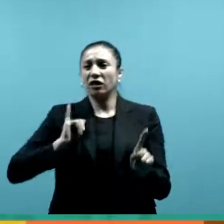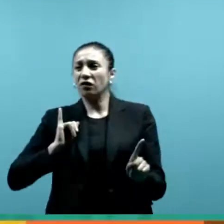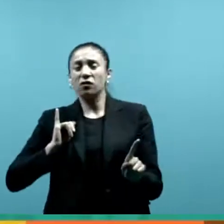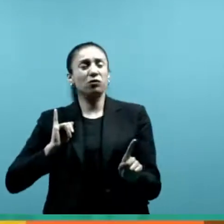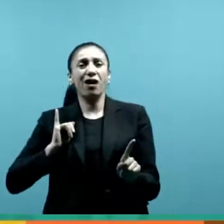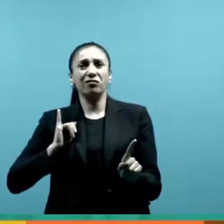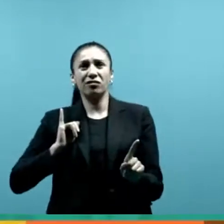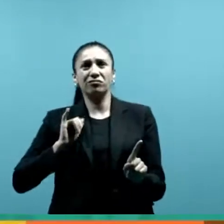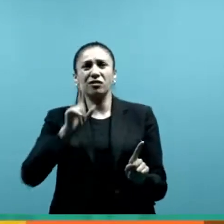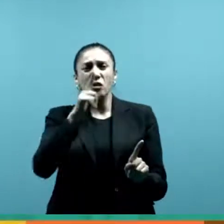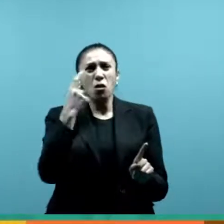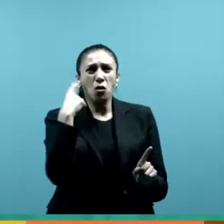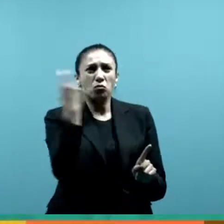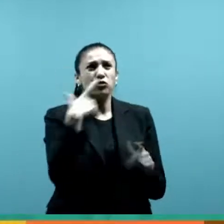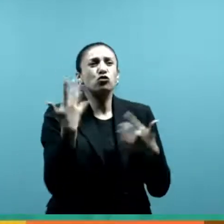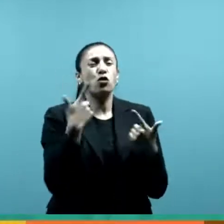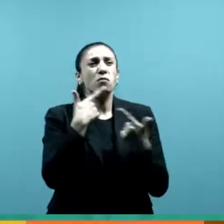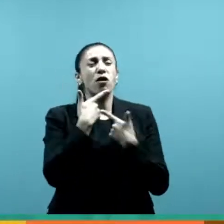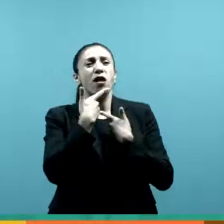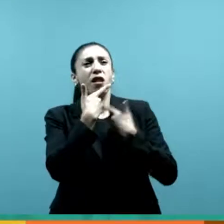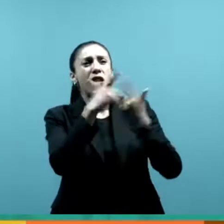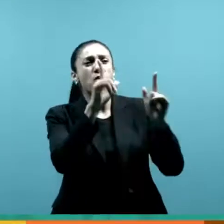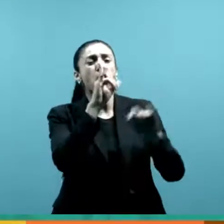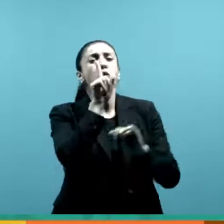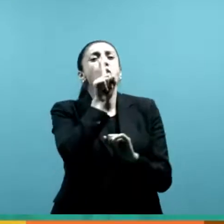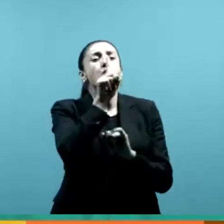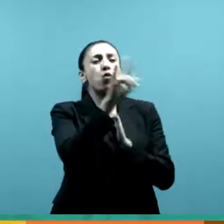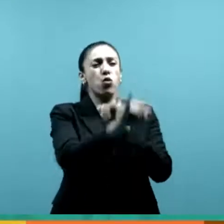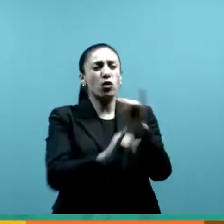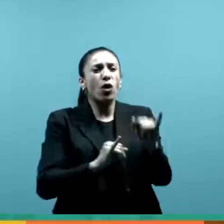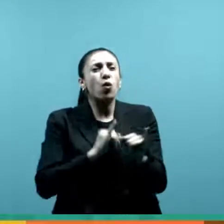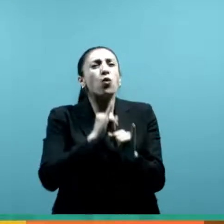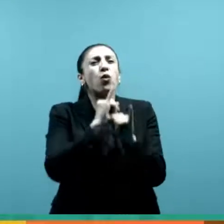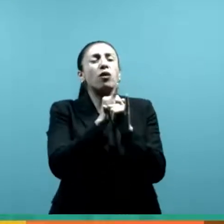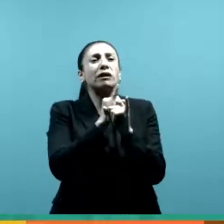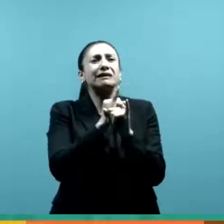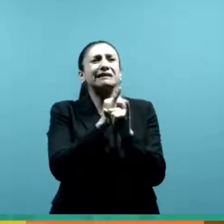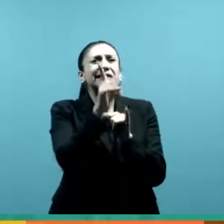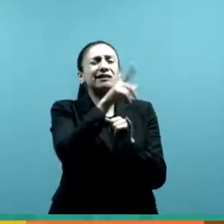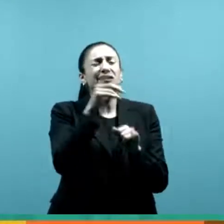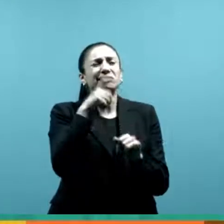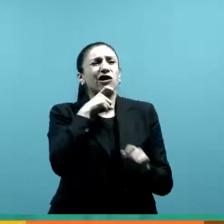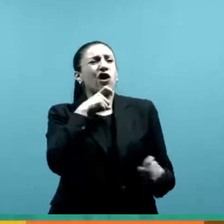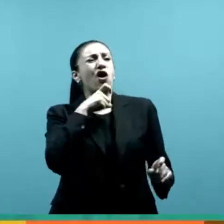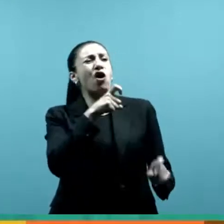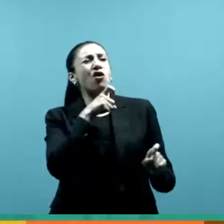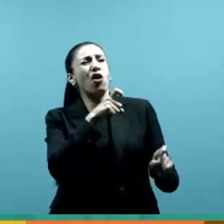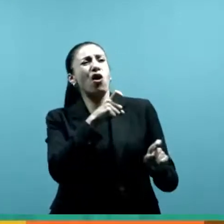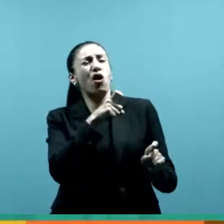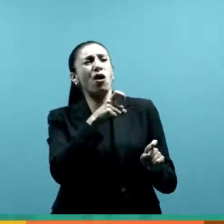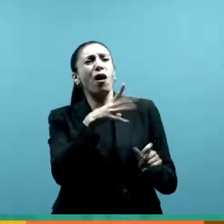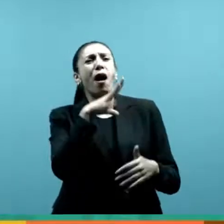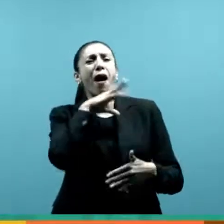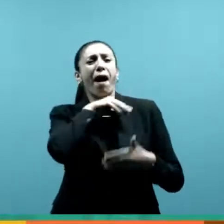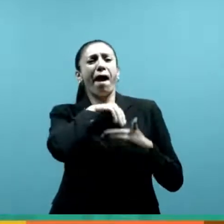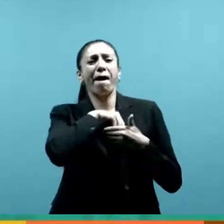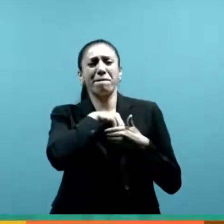un lenguaje universal para contrarrestar estas ideologías de odio que todavía existen en nuestros